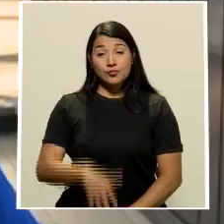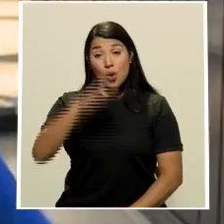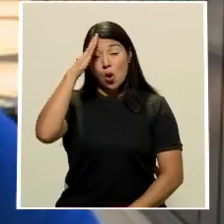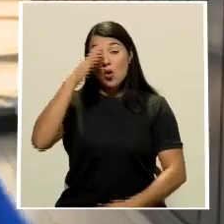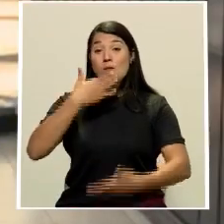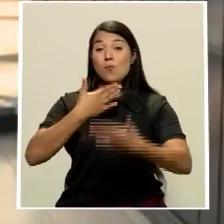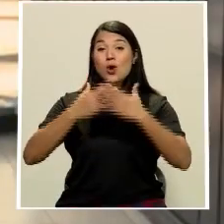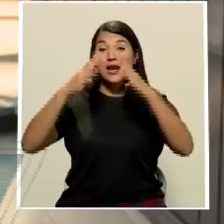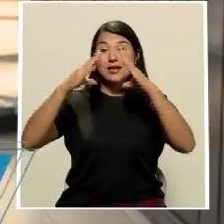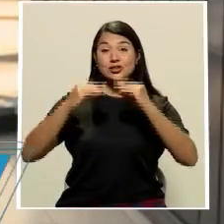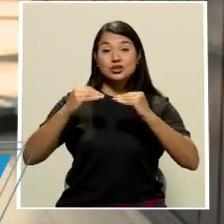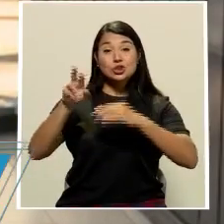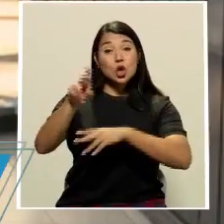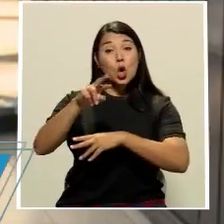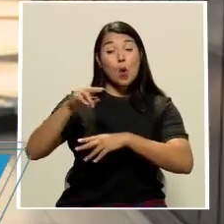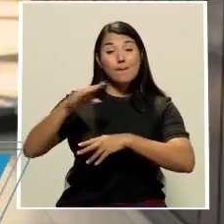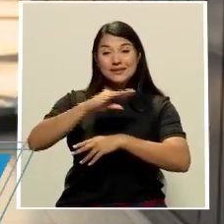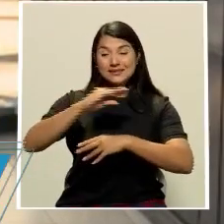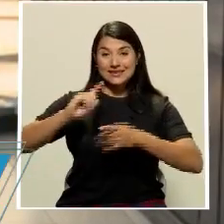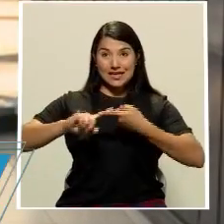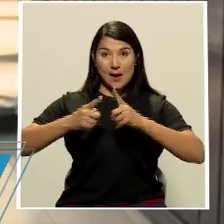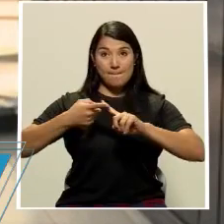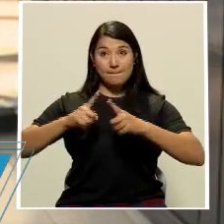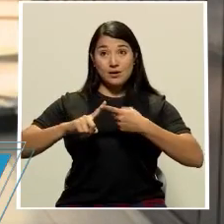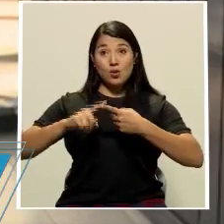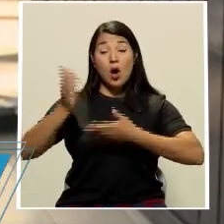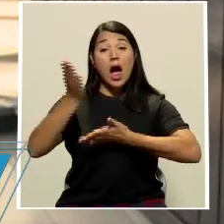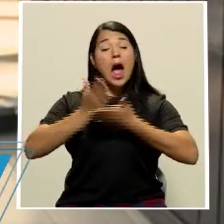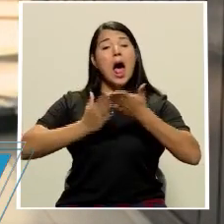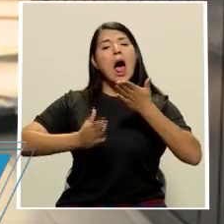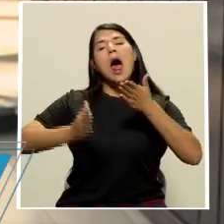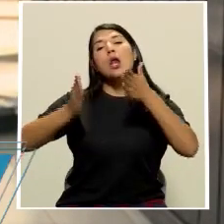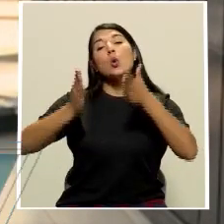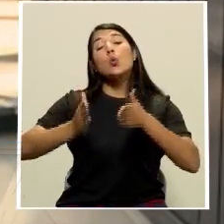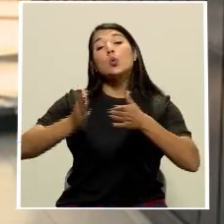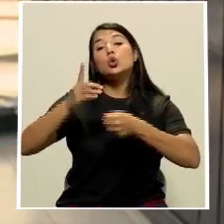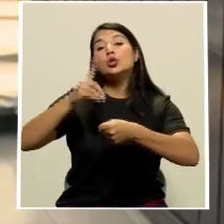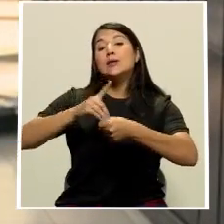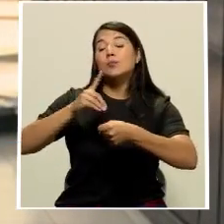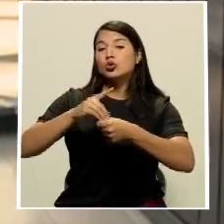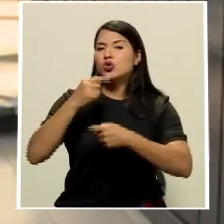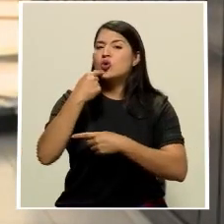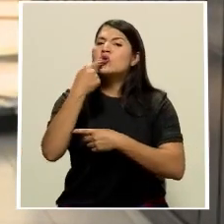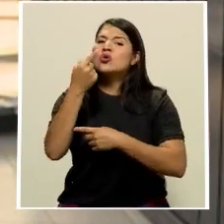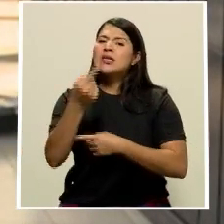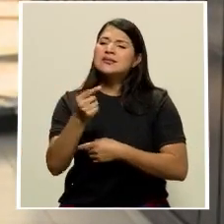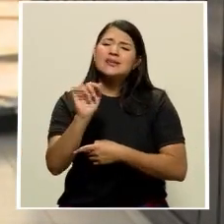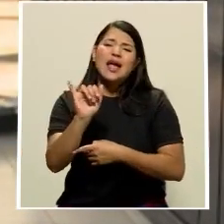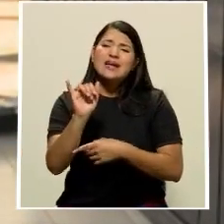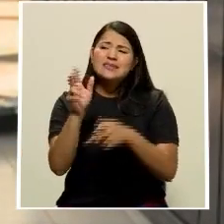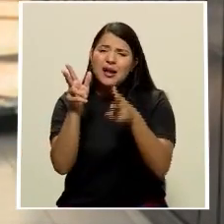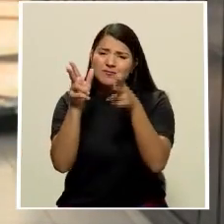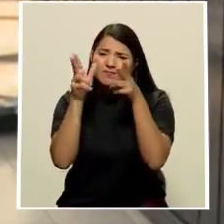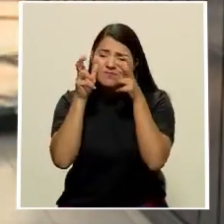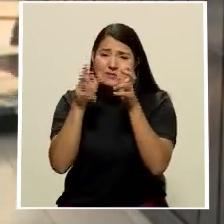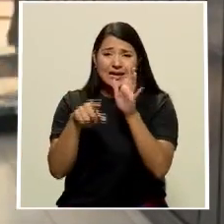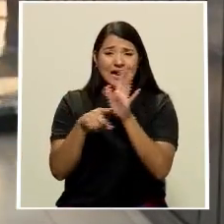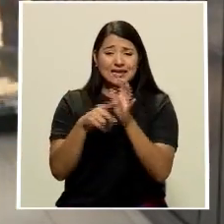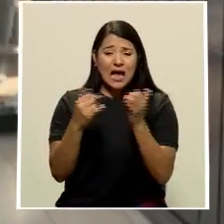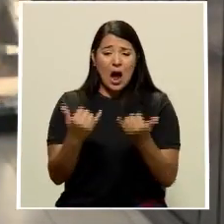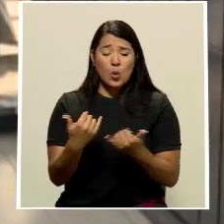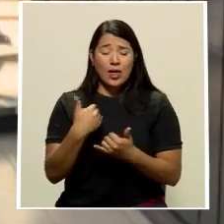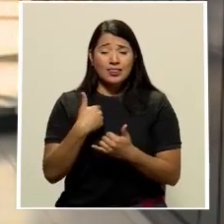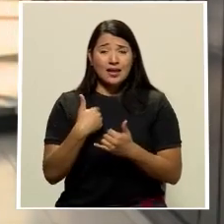Hola, ¿qué tal? Muy buenas noches, compañeros y amigos televidentes. Algunos diputados aseguran que era de esperarse esta percepción negativa que tiene